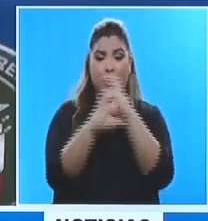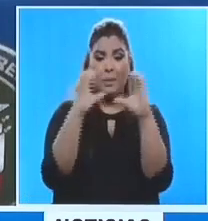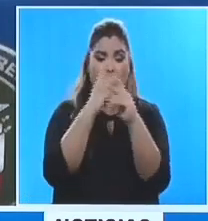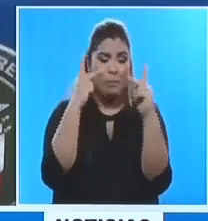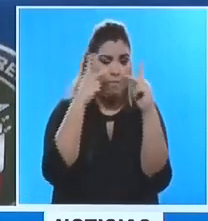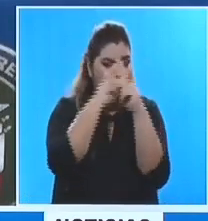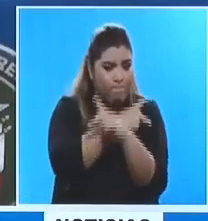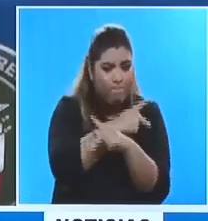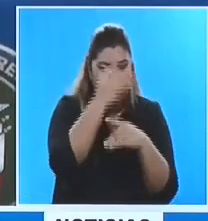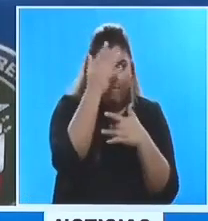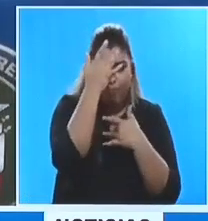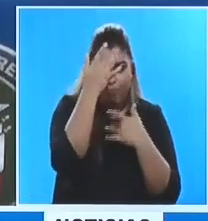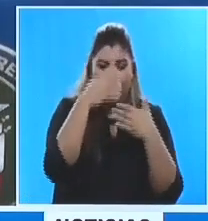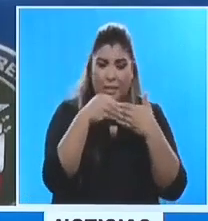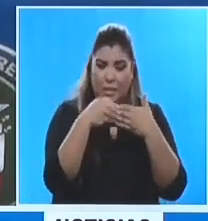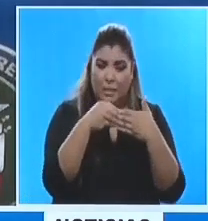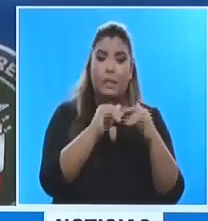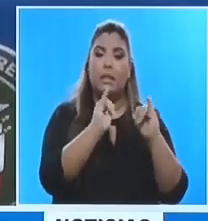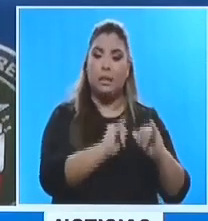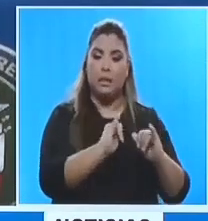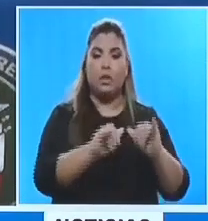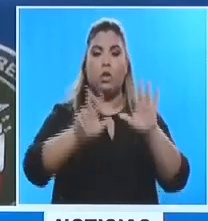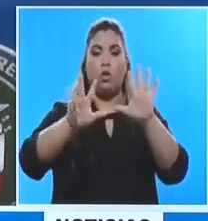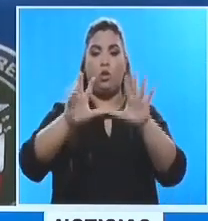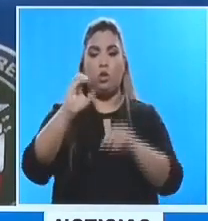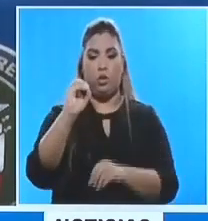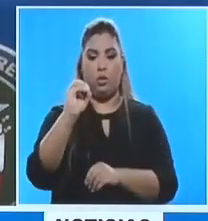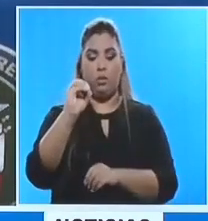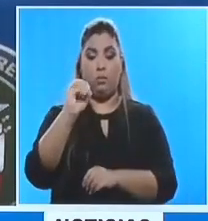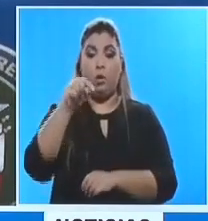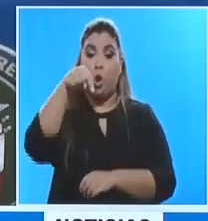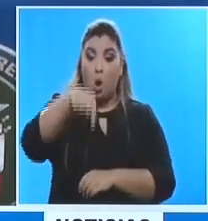intensivos y para hoy reportamos